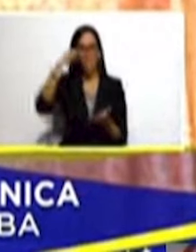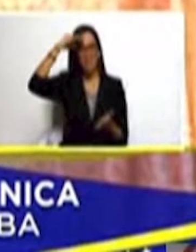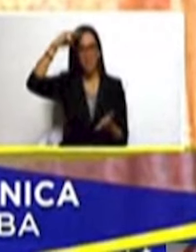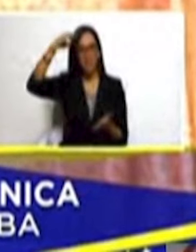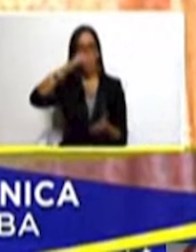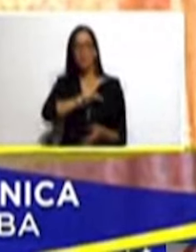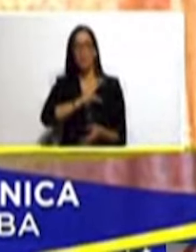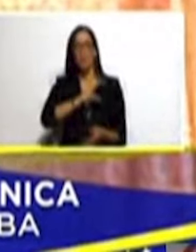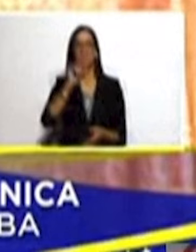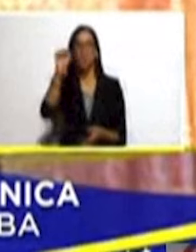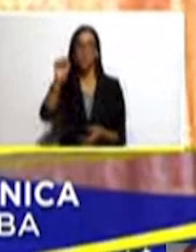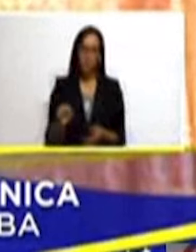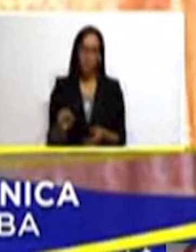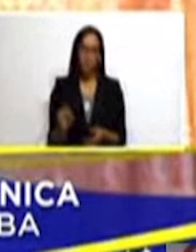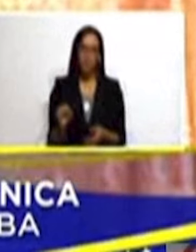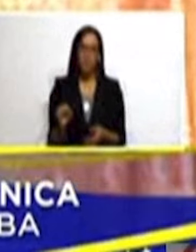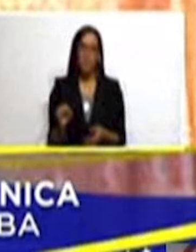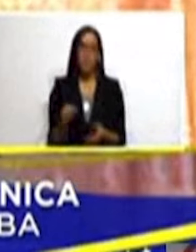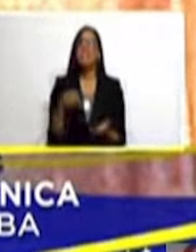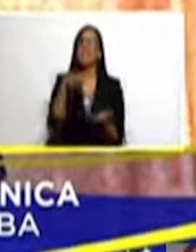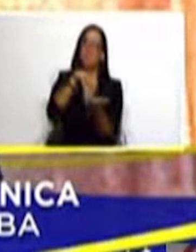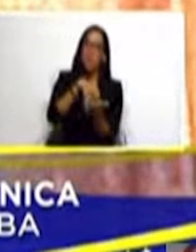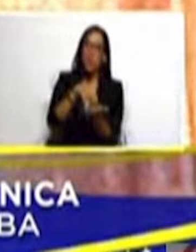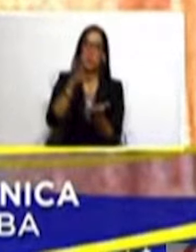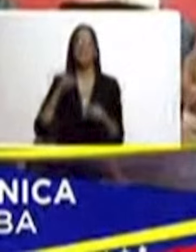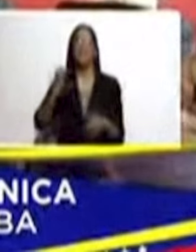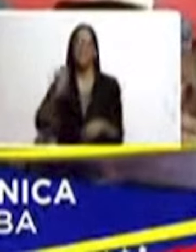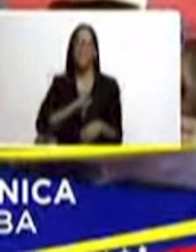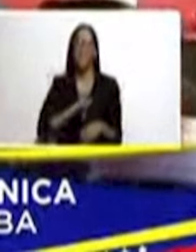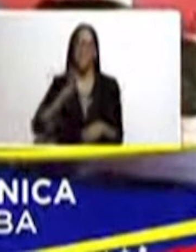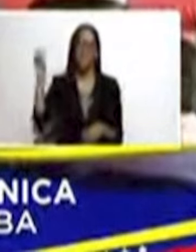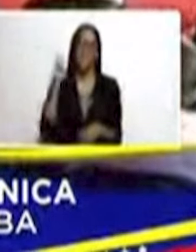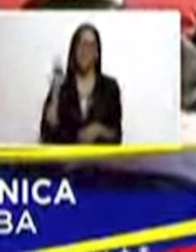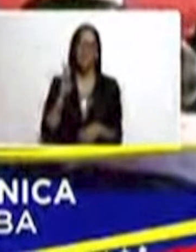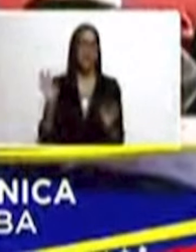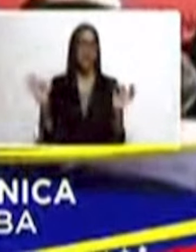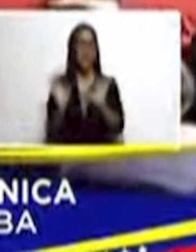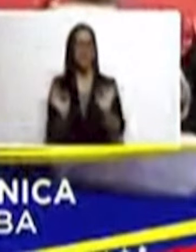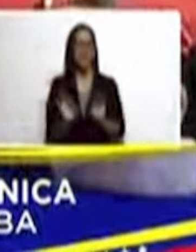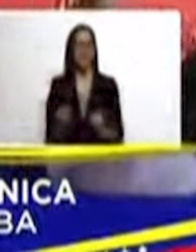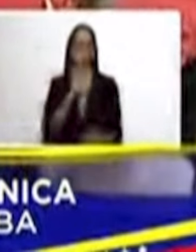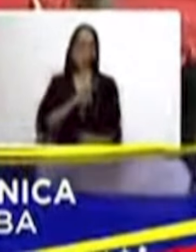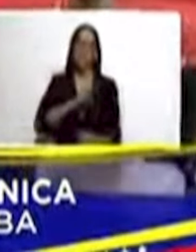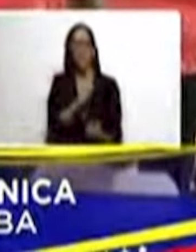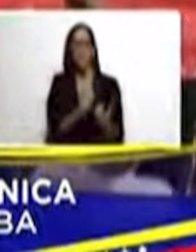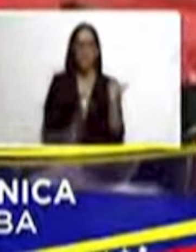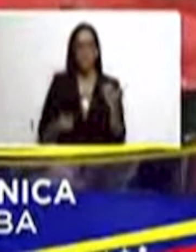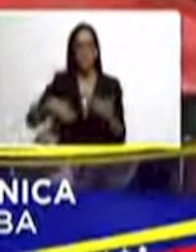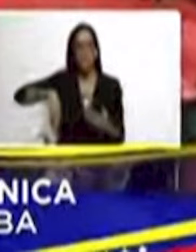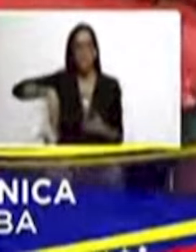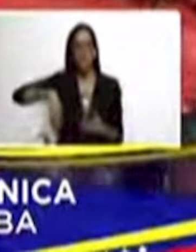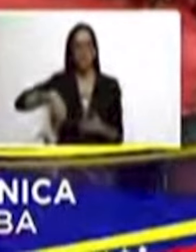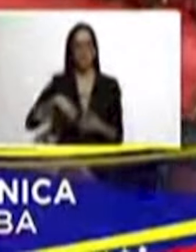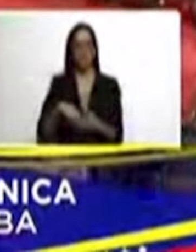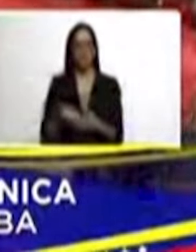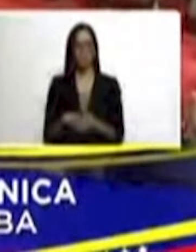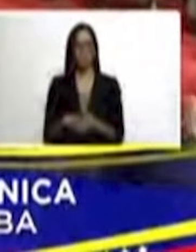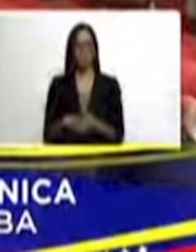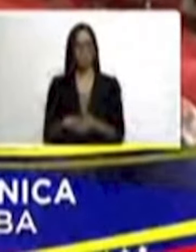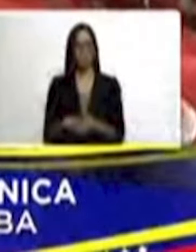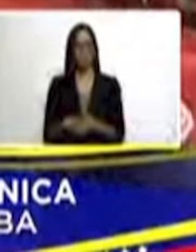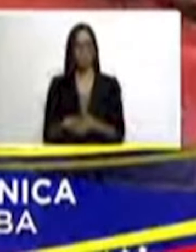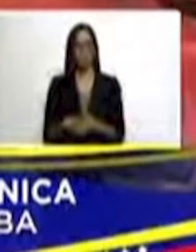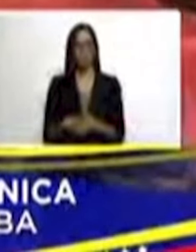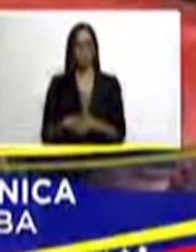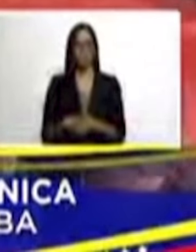Sur y núcleos de la CIA. Según Maduro, las bases fueron concebidas para preparar